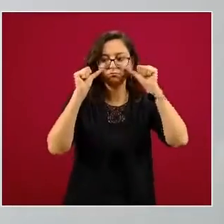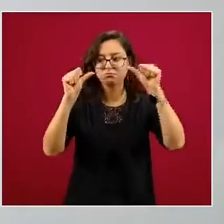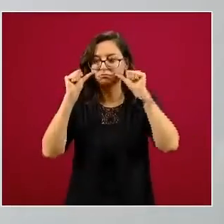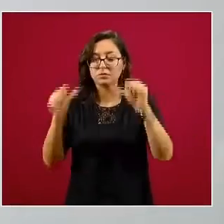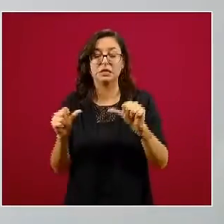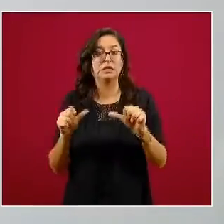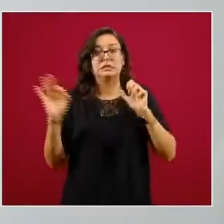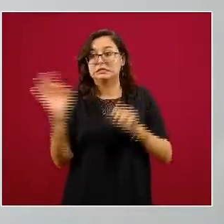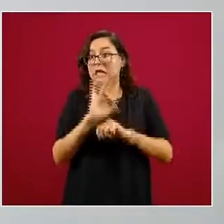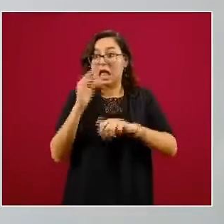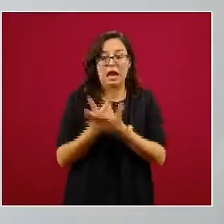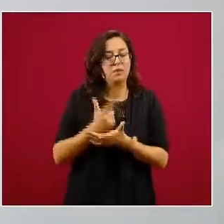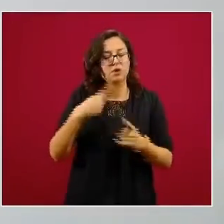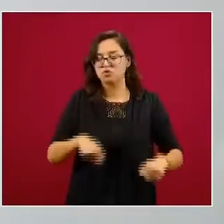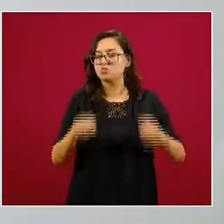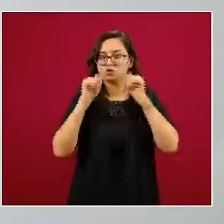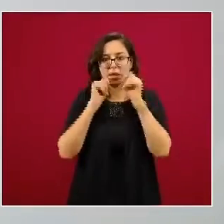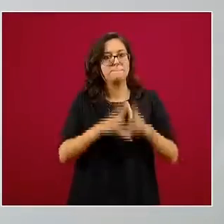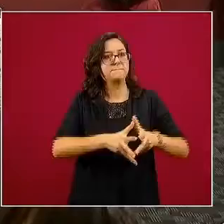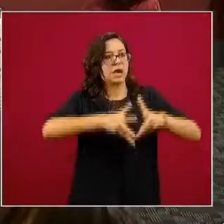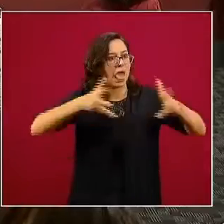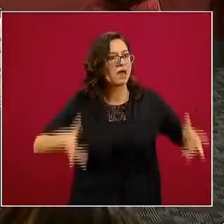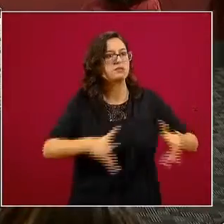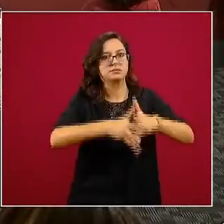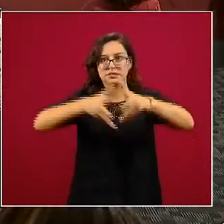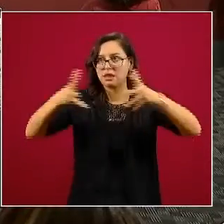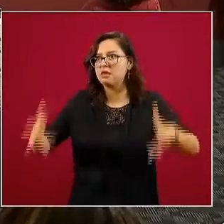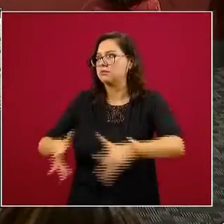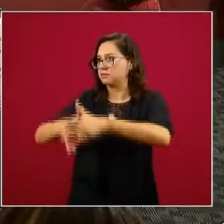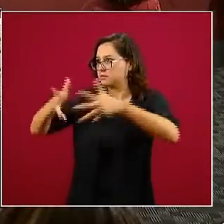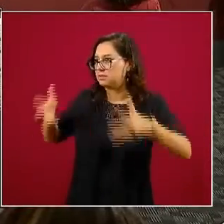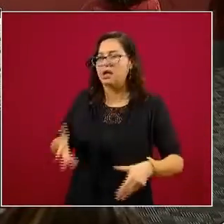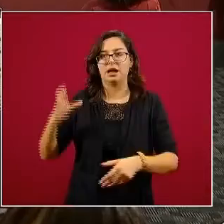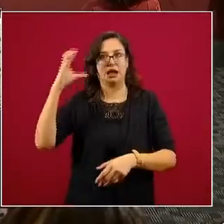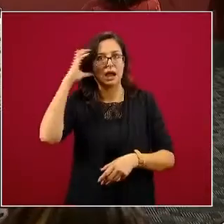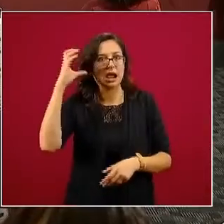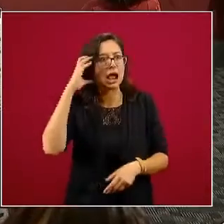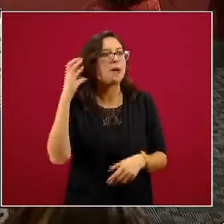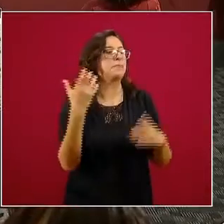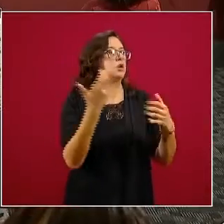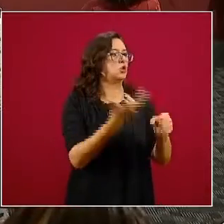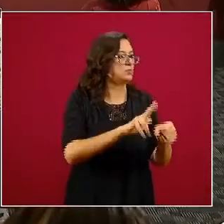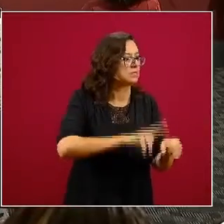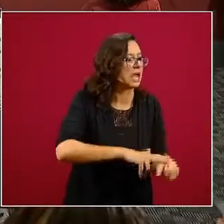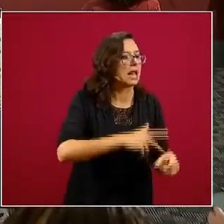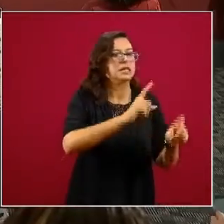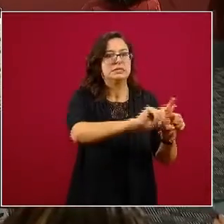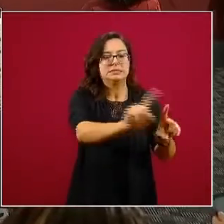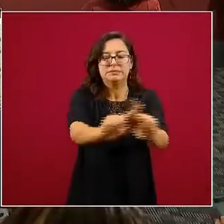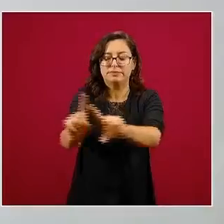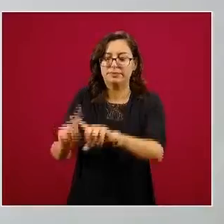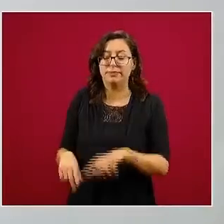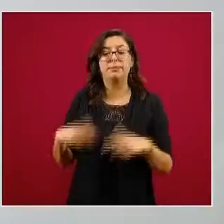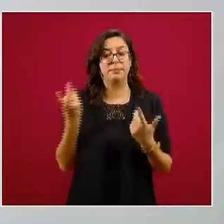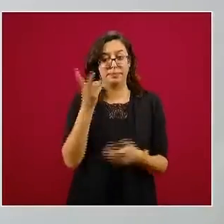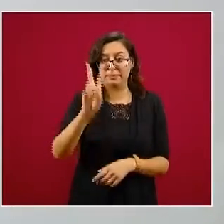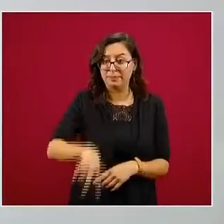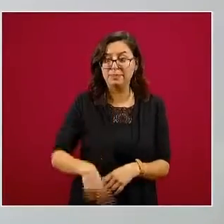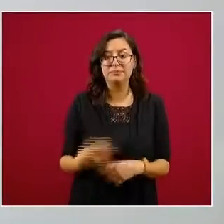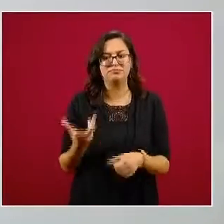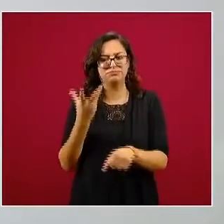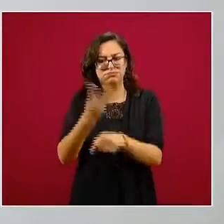a COVID en el Hospital General de Zona 5 de Metepec, 61 camas en el de Tehuacán,